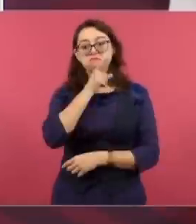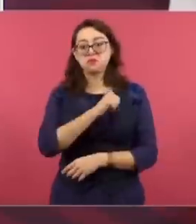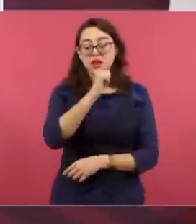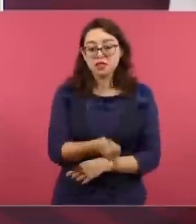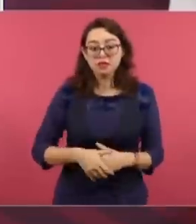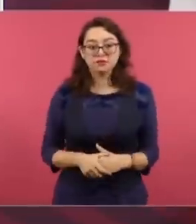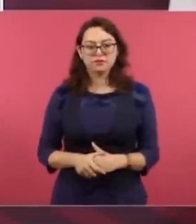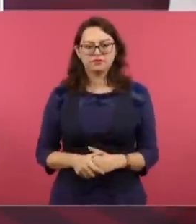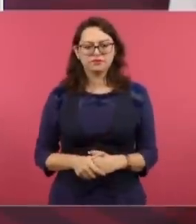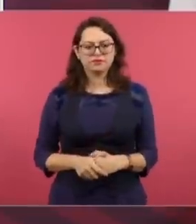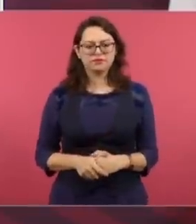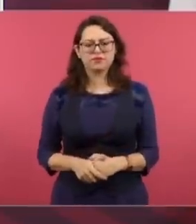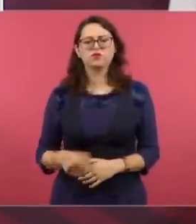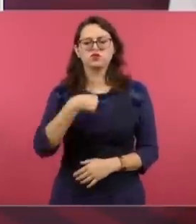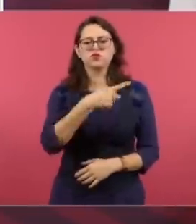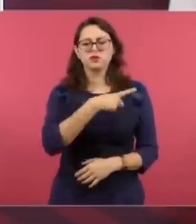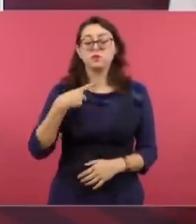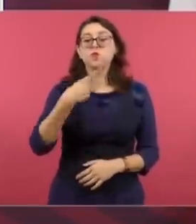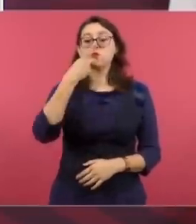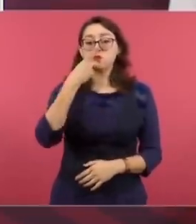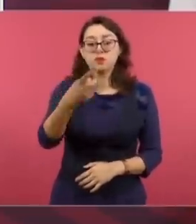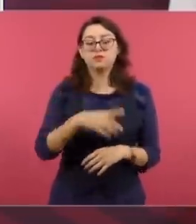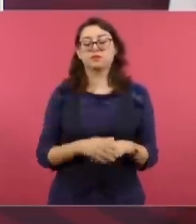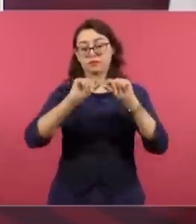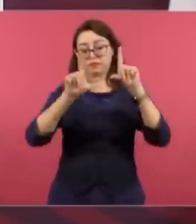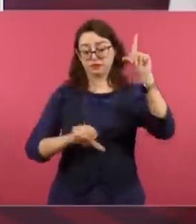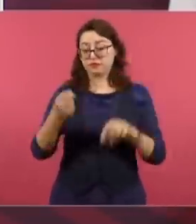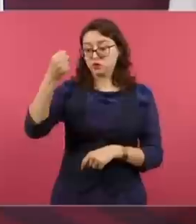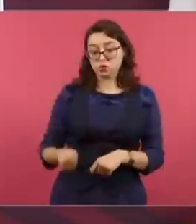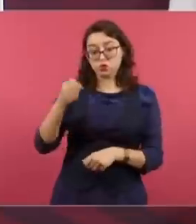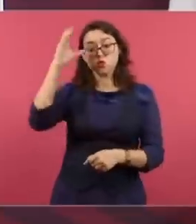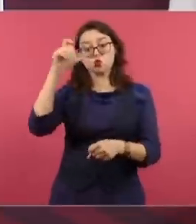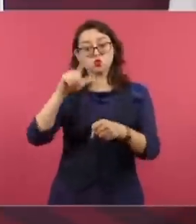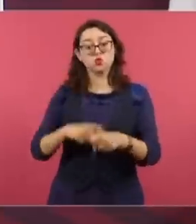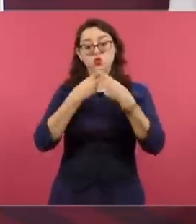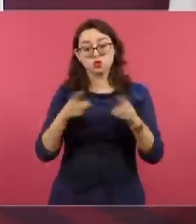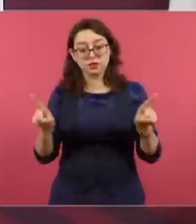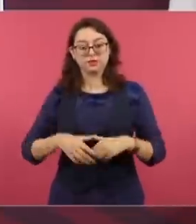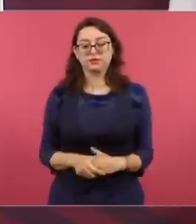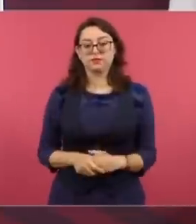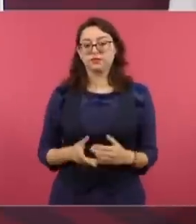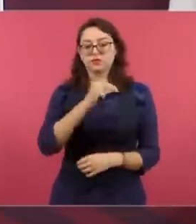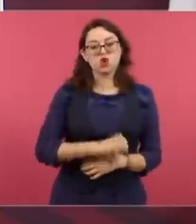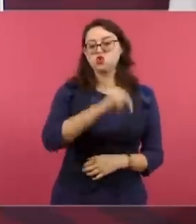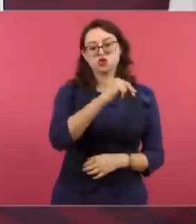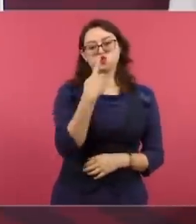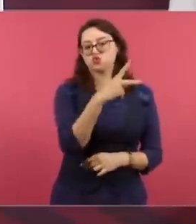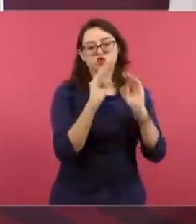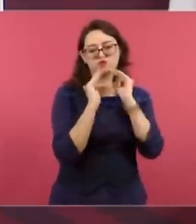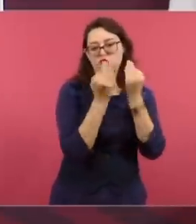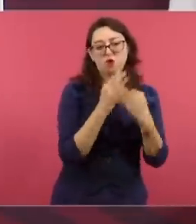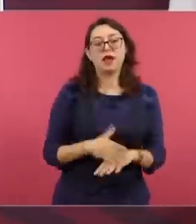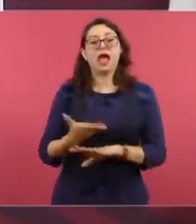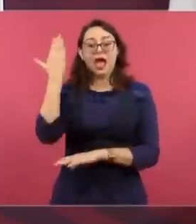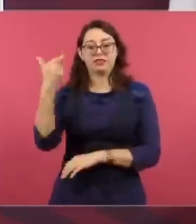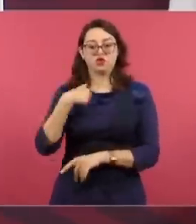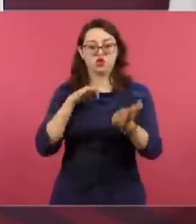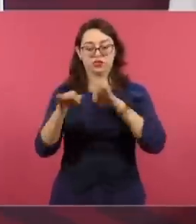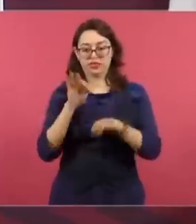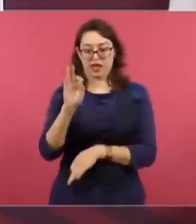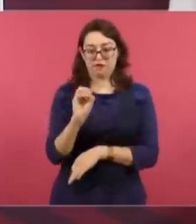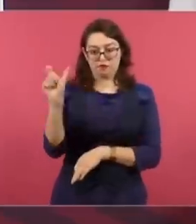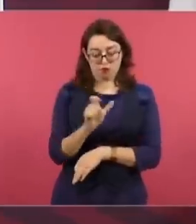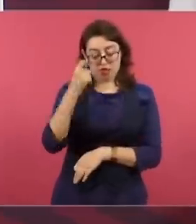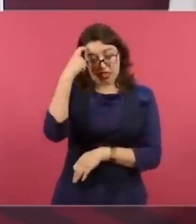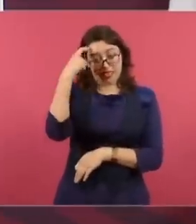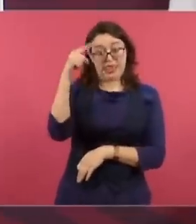esto pero tengo que partir diciendo que hay una cultura distinta del sureste del país y no podemos aplicar un modelo similar al norte Recuerdo cuando cuando trabajaba con Fox quisieron instalar